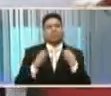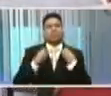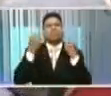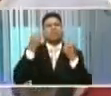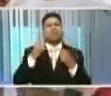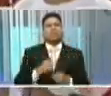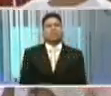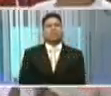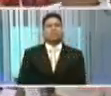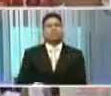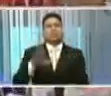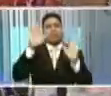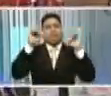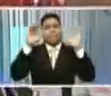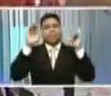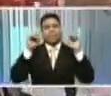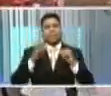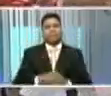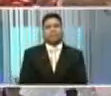Y para despedirme,